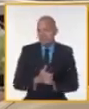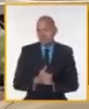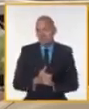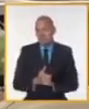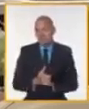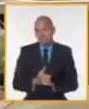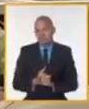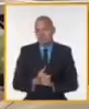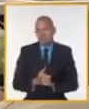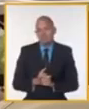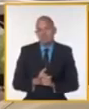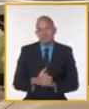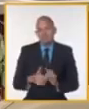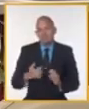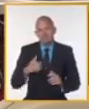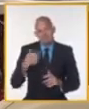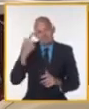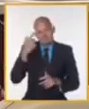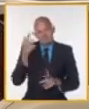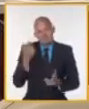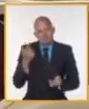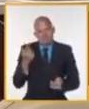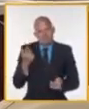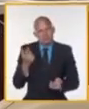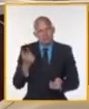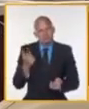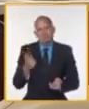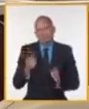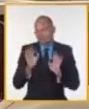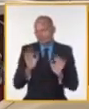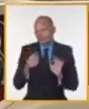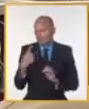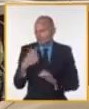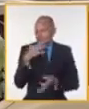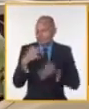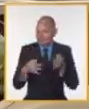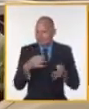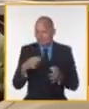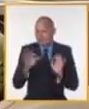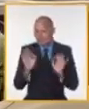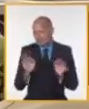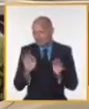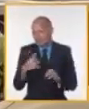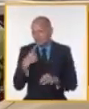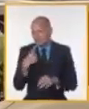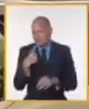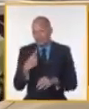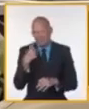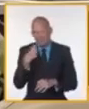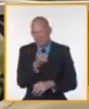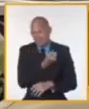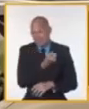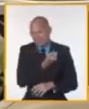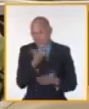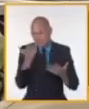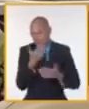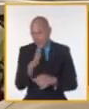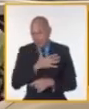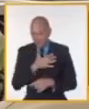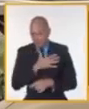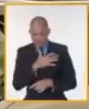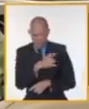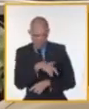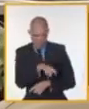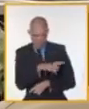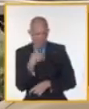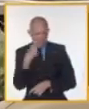creo que, porque incluso hablamos mucho de los no estatales, pero nosotros creemos que en las administraciones estatales tenemos